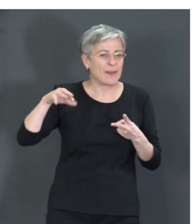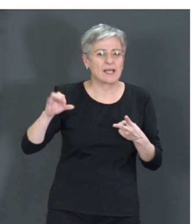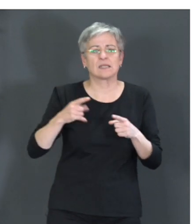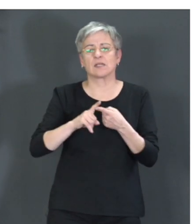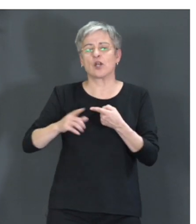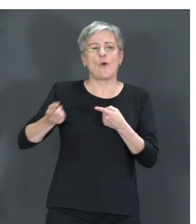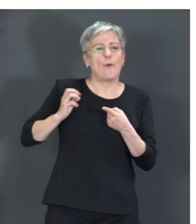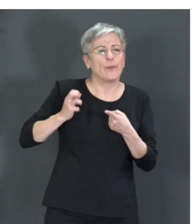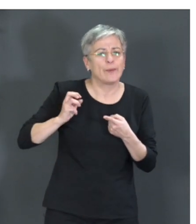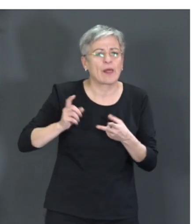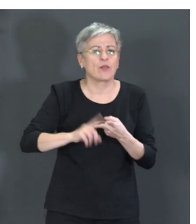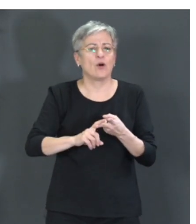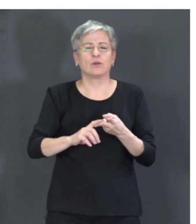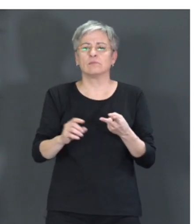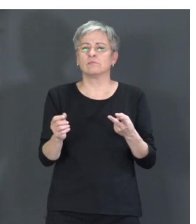con vibración.